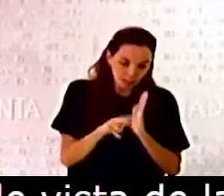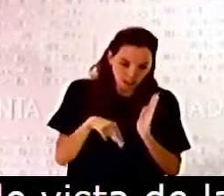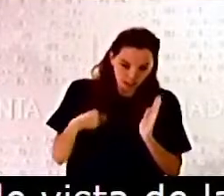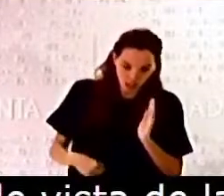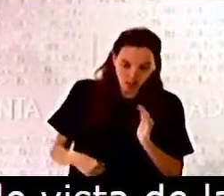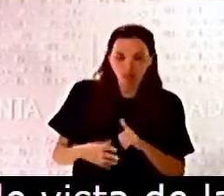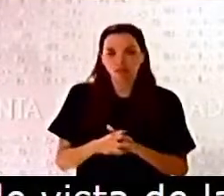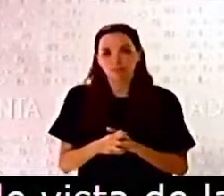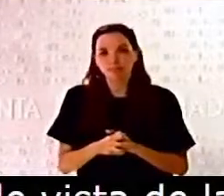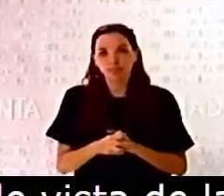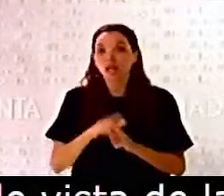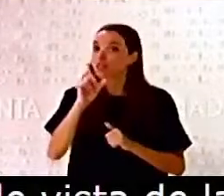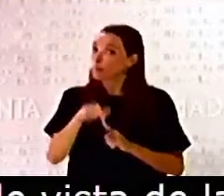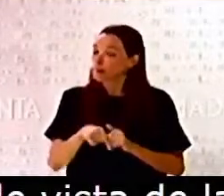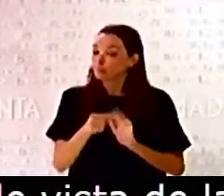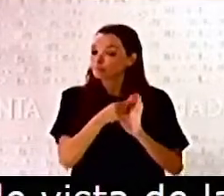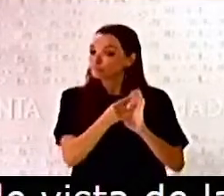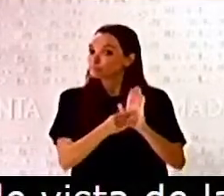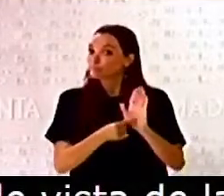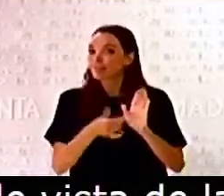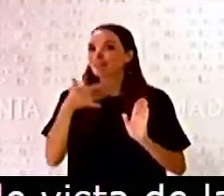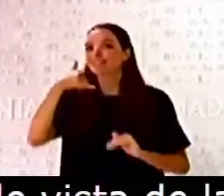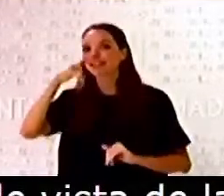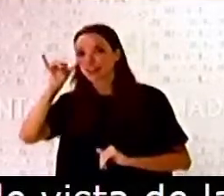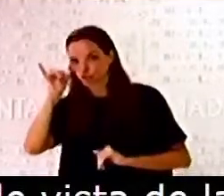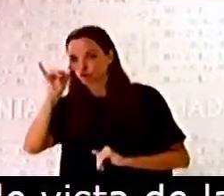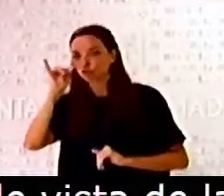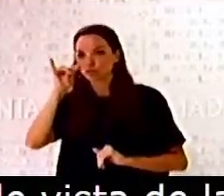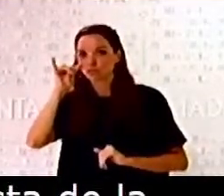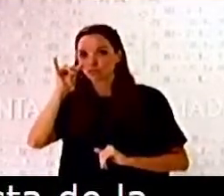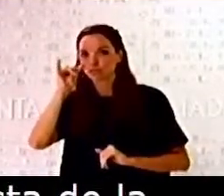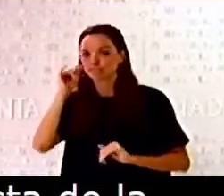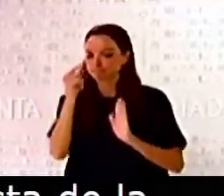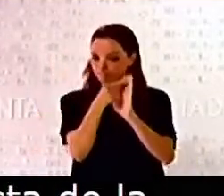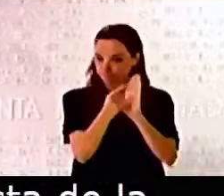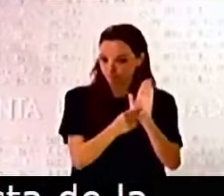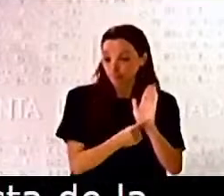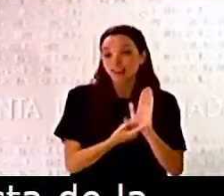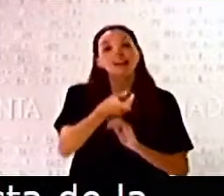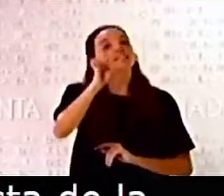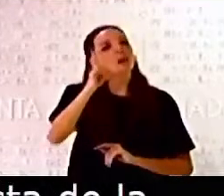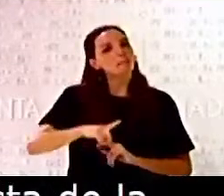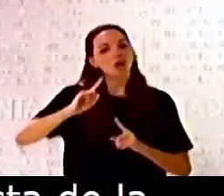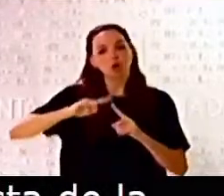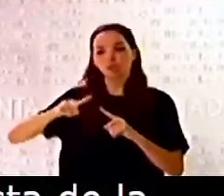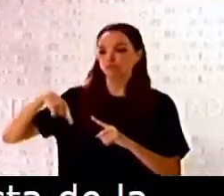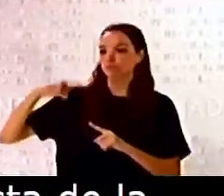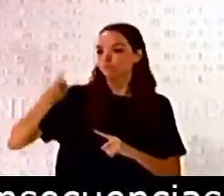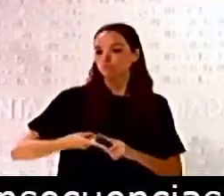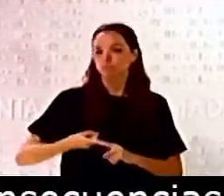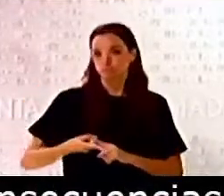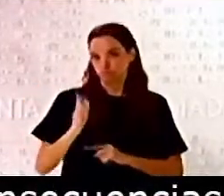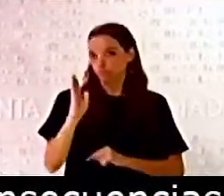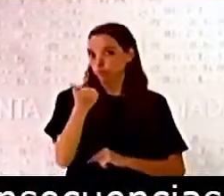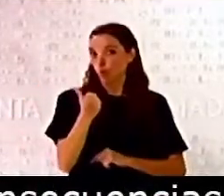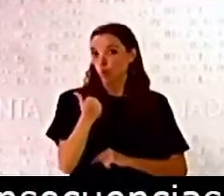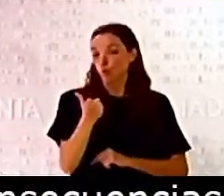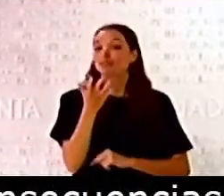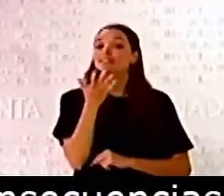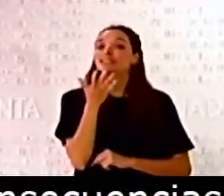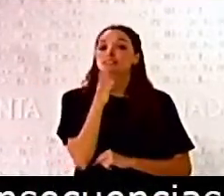sanidad y también, evidentemente, de las consecuencias de la privación del derecho a la